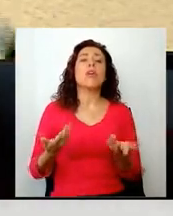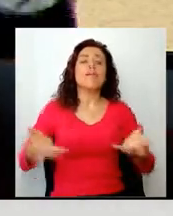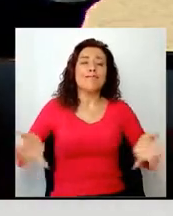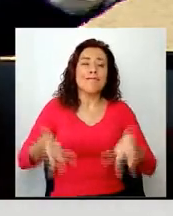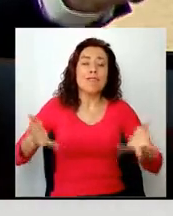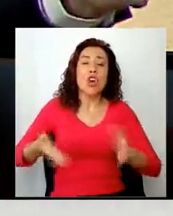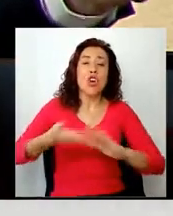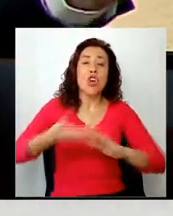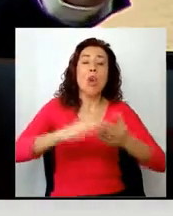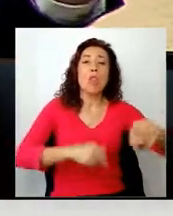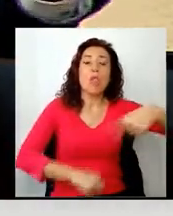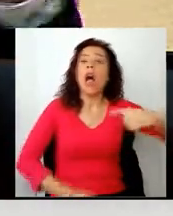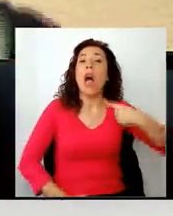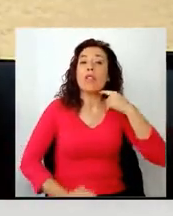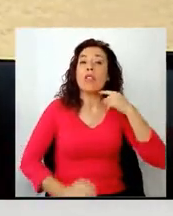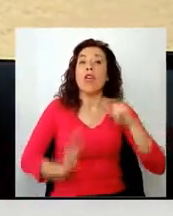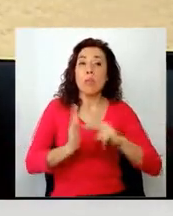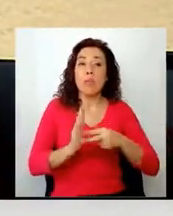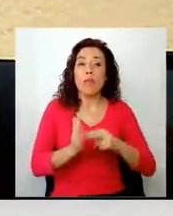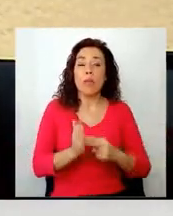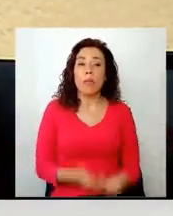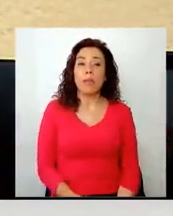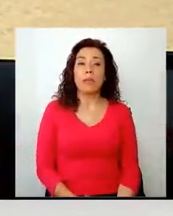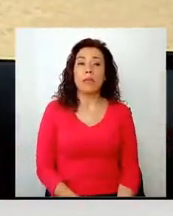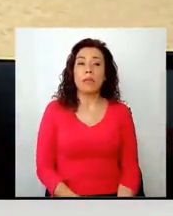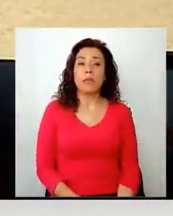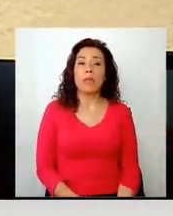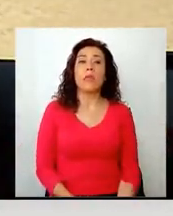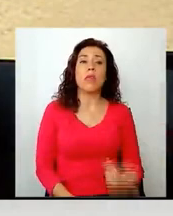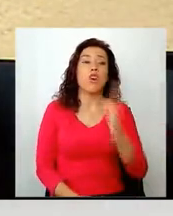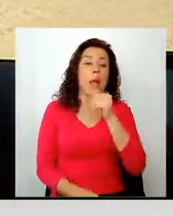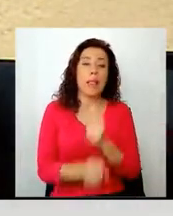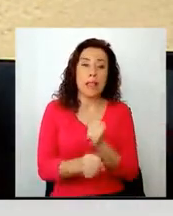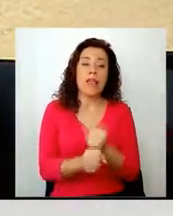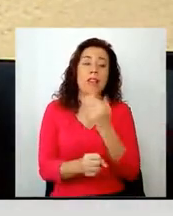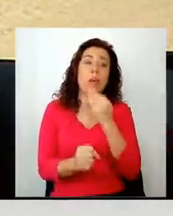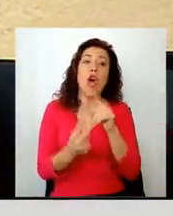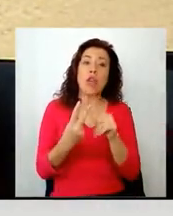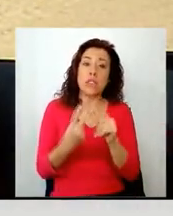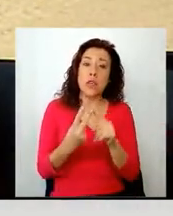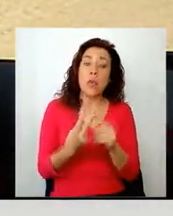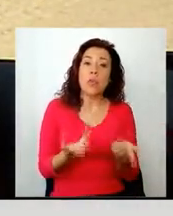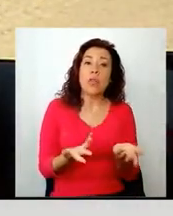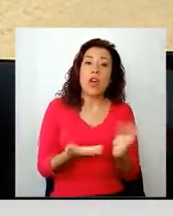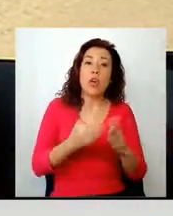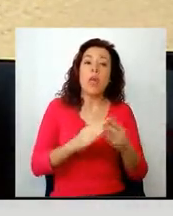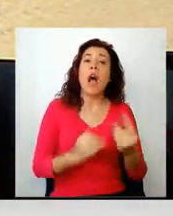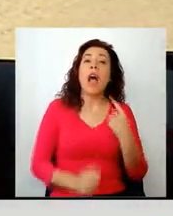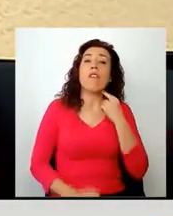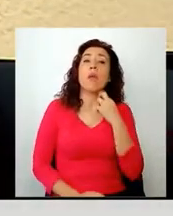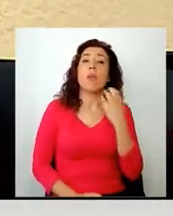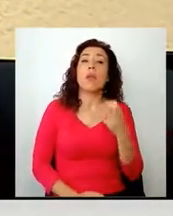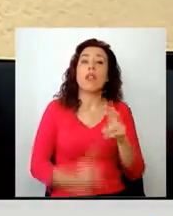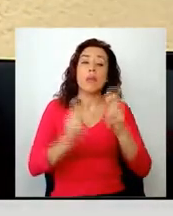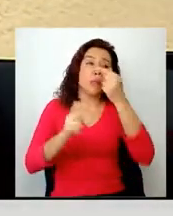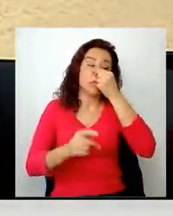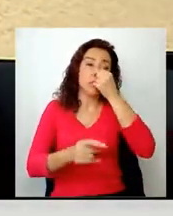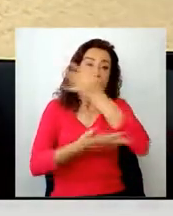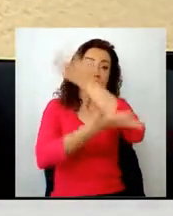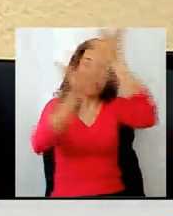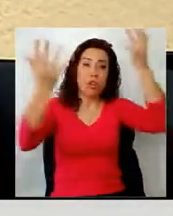claramente las que están afectados por la falta de trabajo pero claramente la que están siendo afectadas por el tema de las contaminaciones y los daños